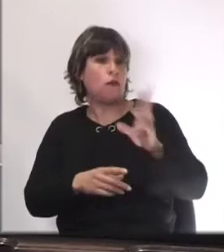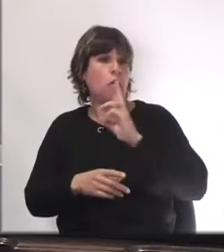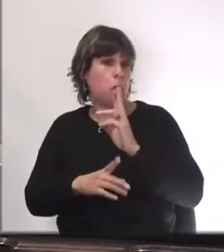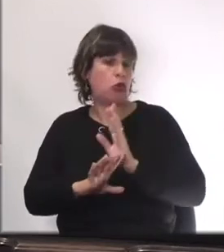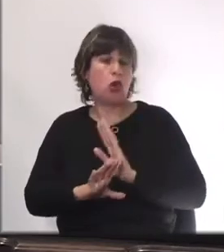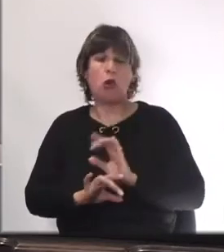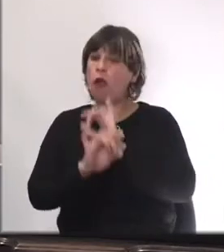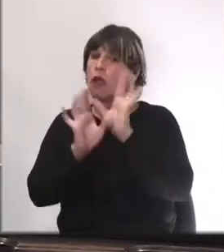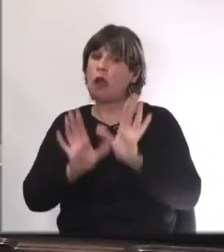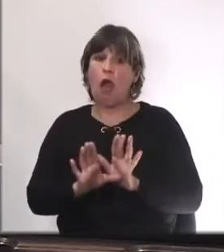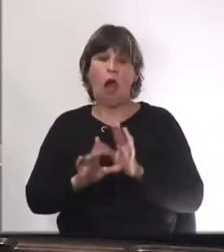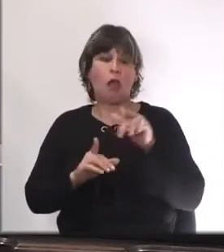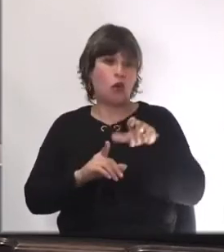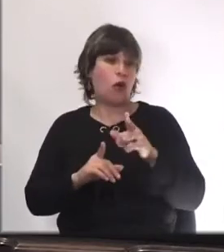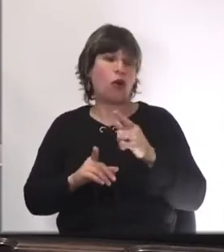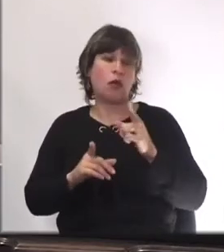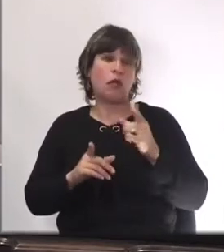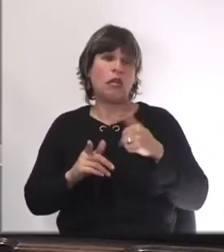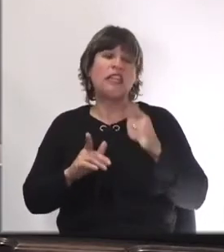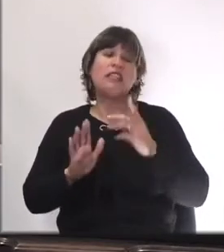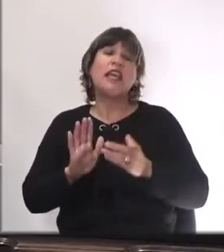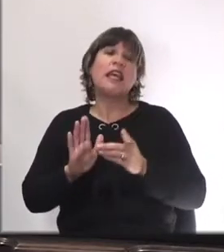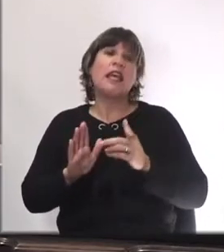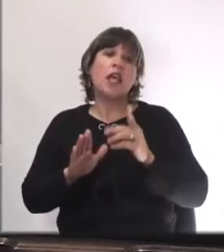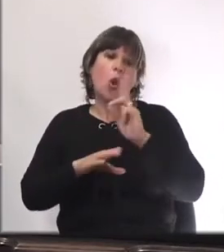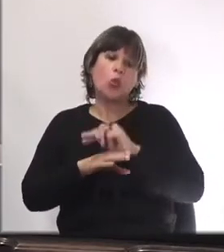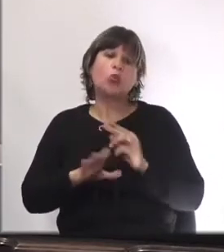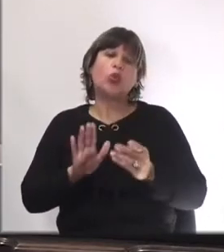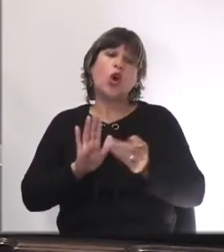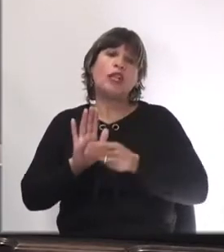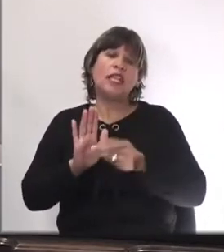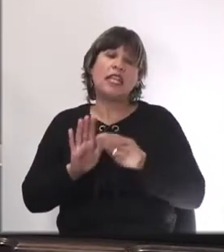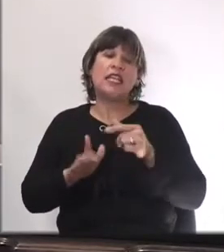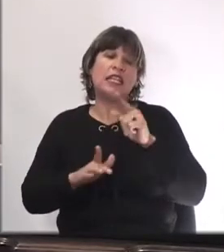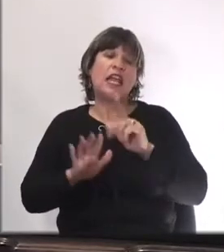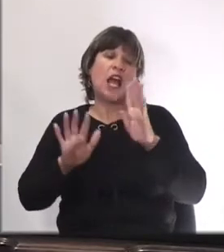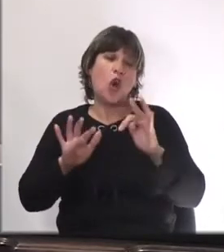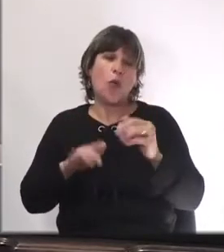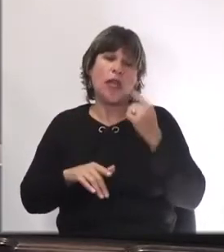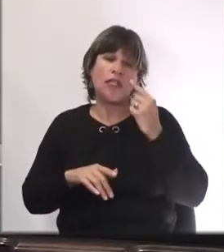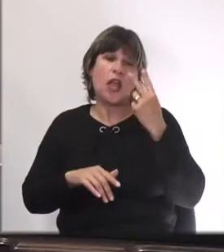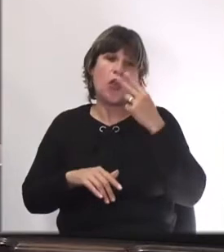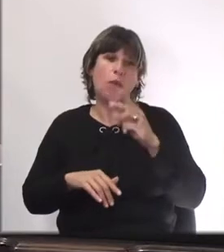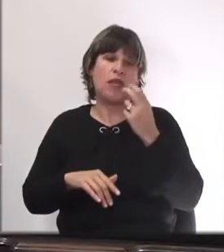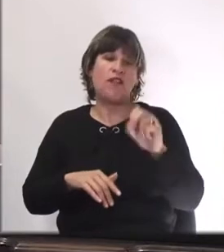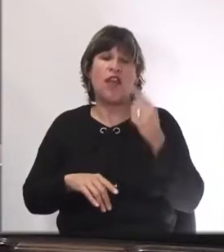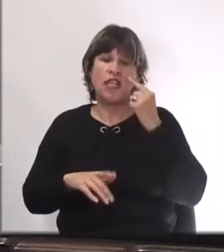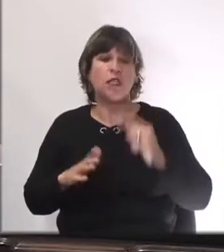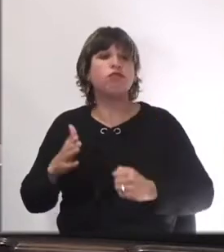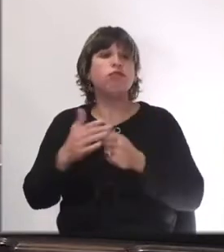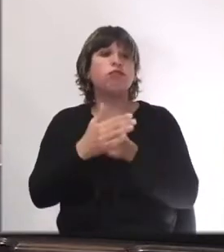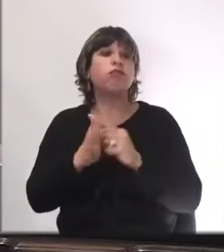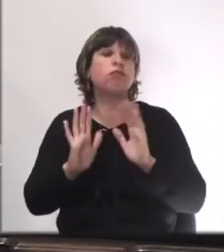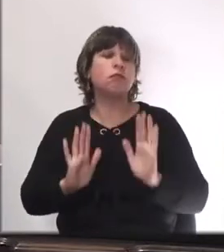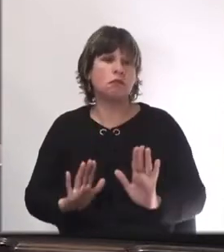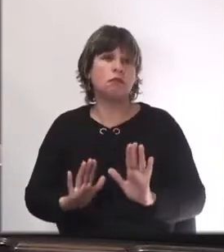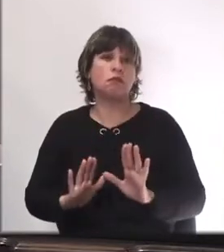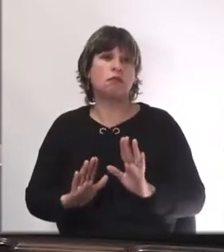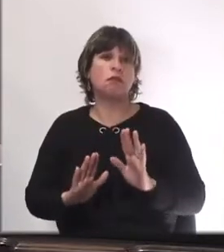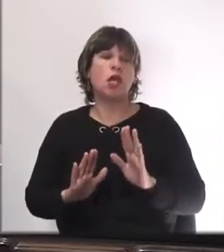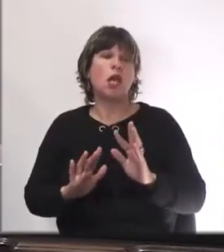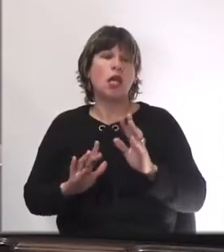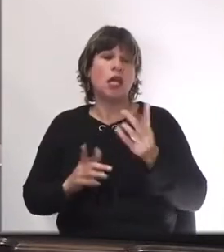claramente que se había aplicado el decreto 90 del 2020, topeando el 85% de la ejecución. O sea, mediante un